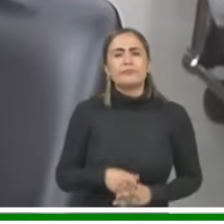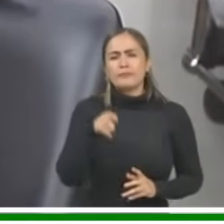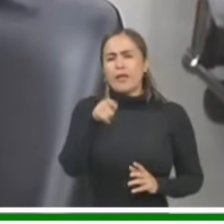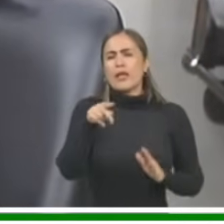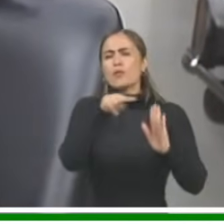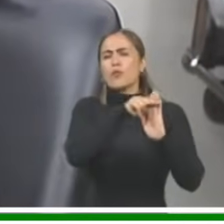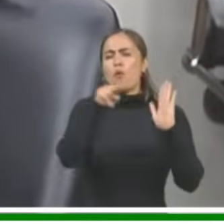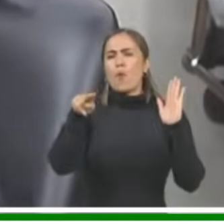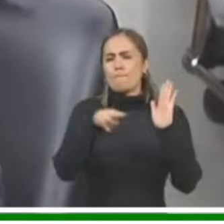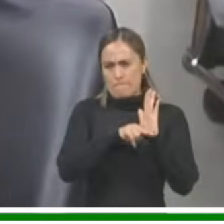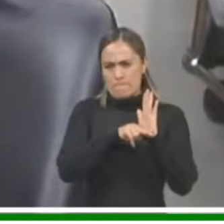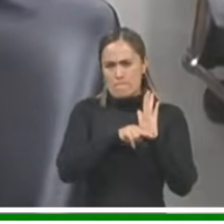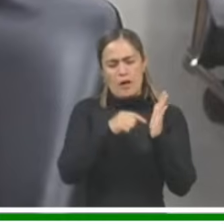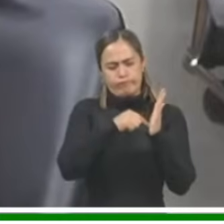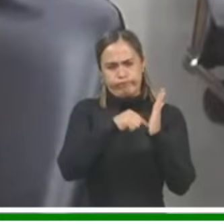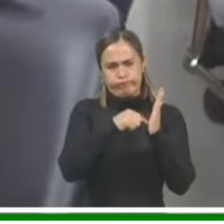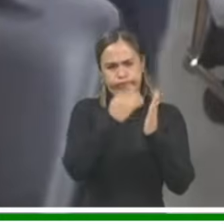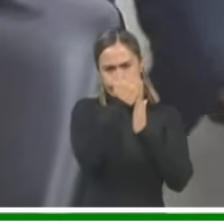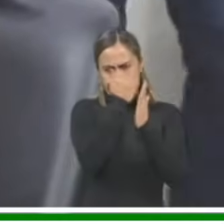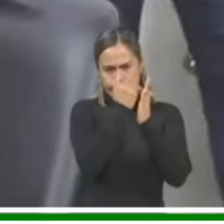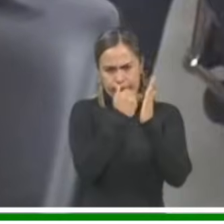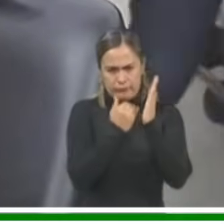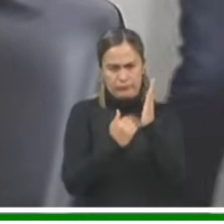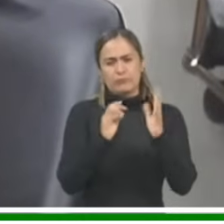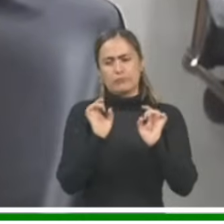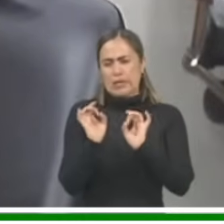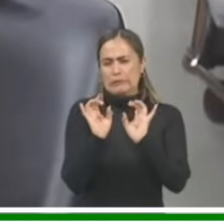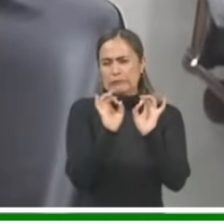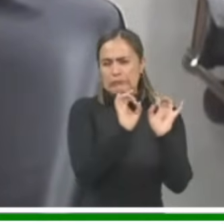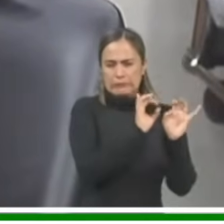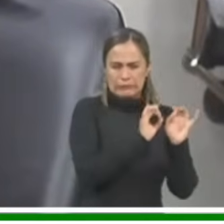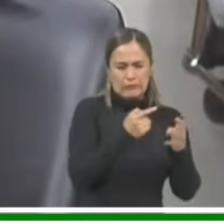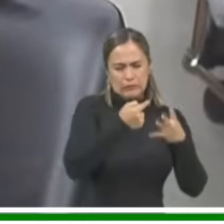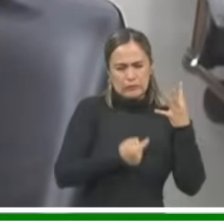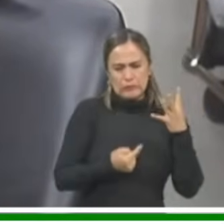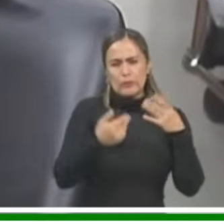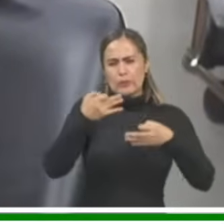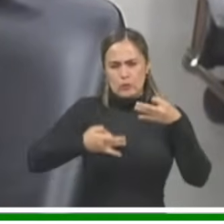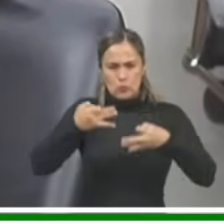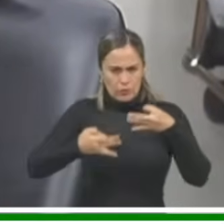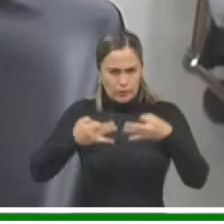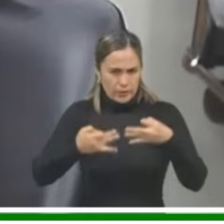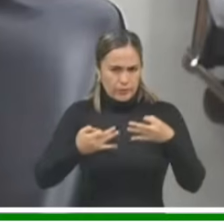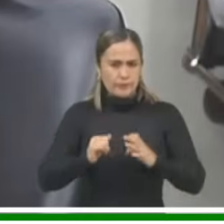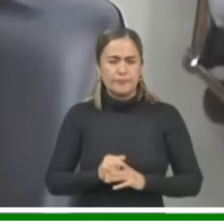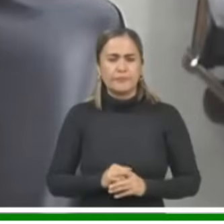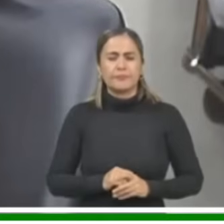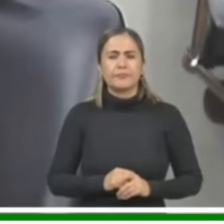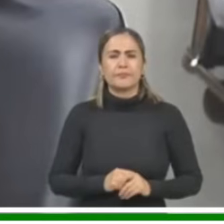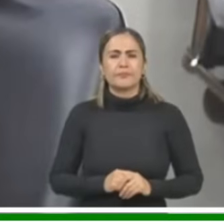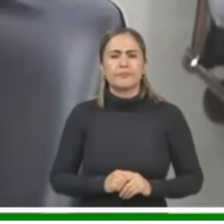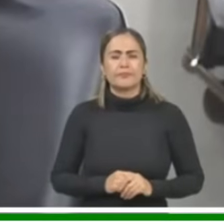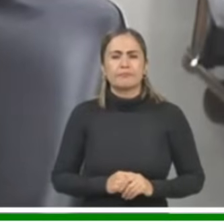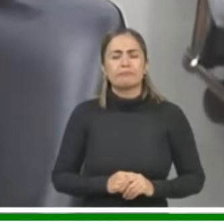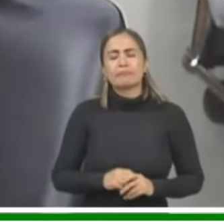normativo establecer este catálogo de circunstancias jurídicas, debemos de estar a una